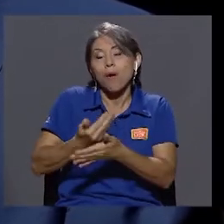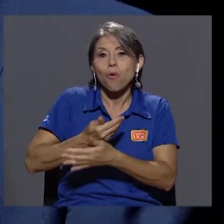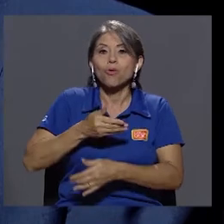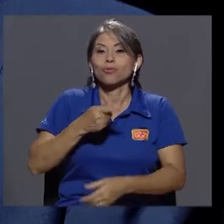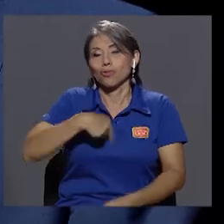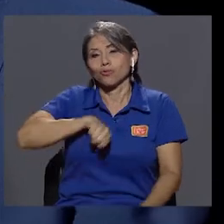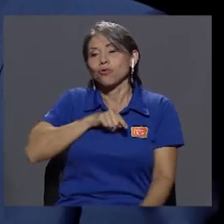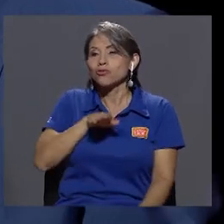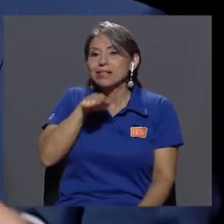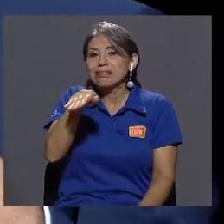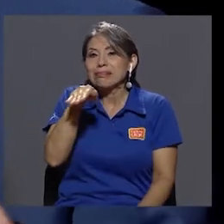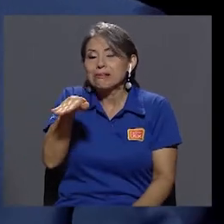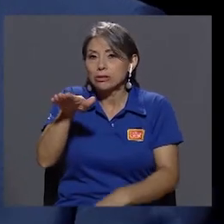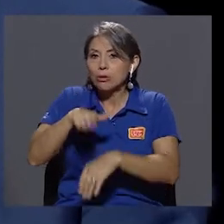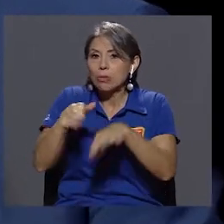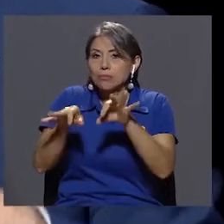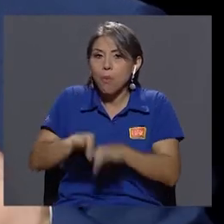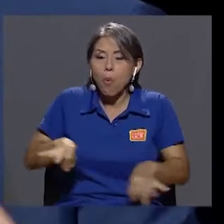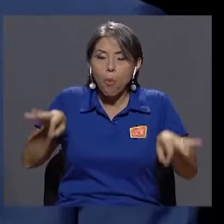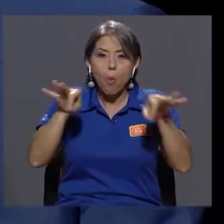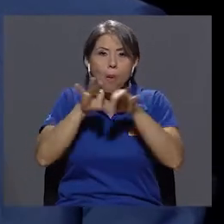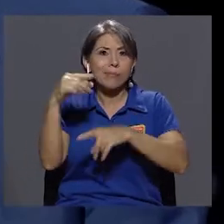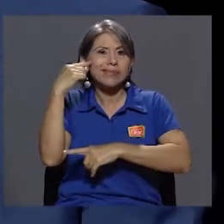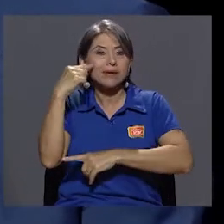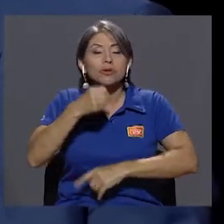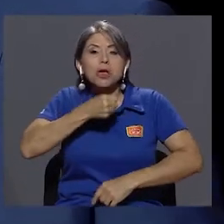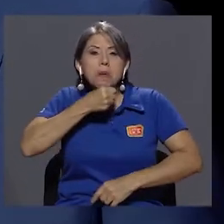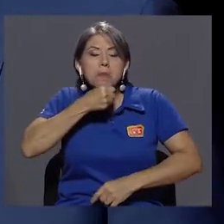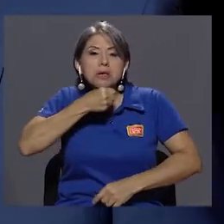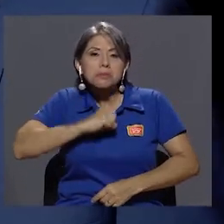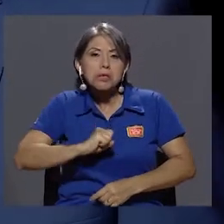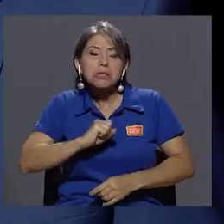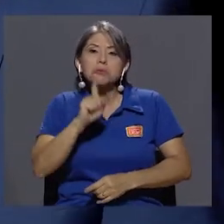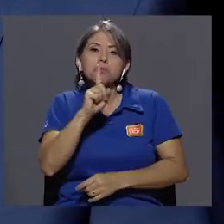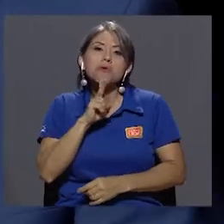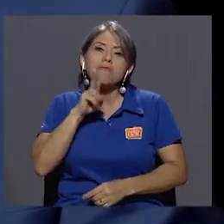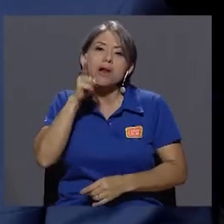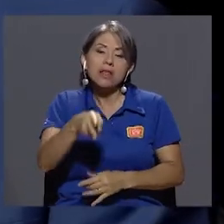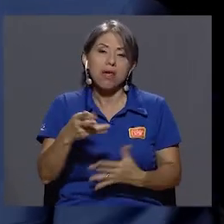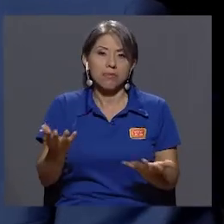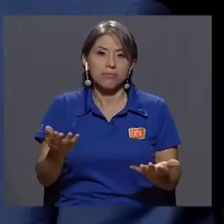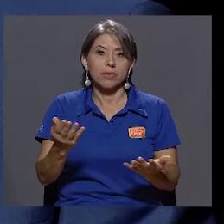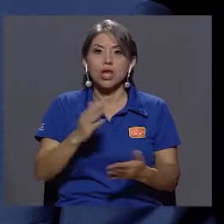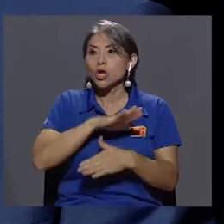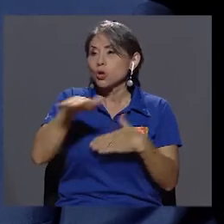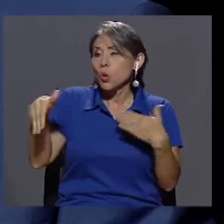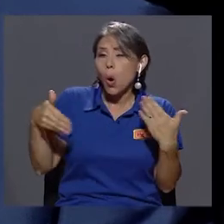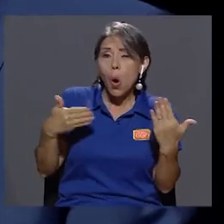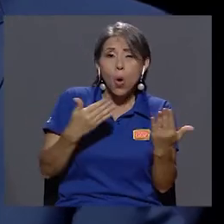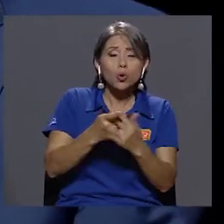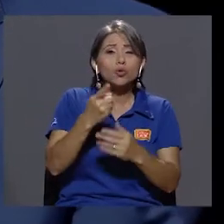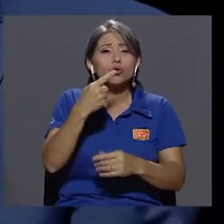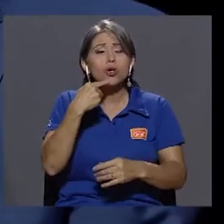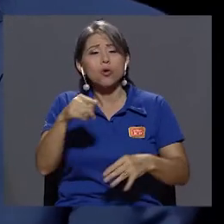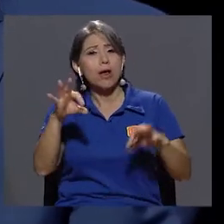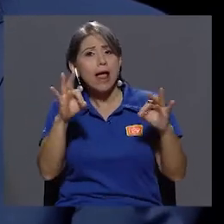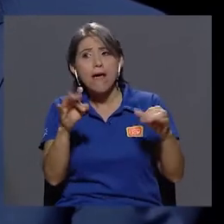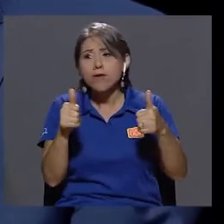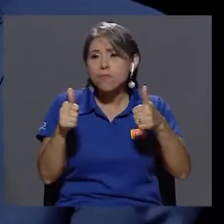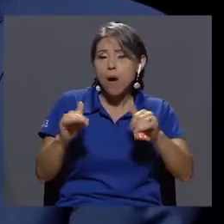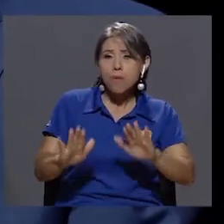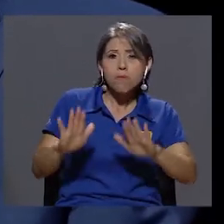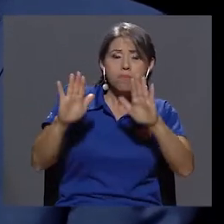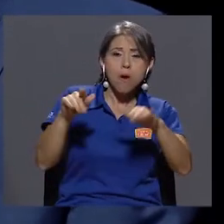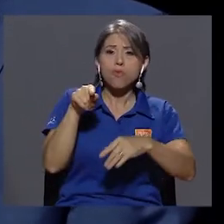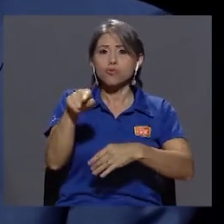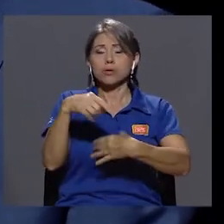verdad la importancia de que pensáramos y que el envejecimiento en la normalidad que venía y todos sin excepción nos dijeron que bien que loable lo